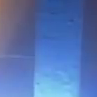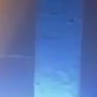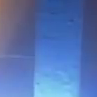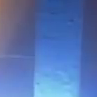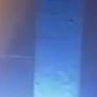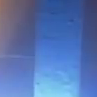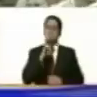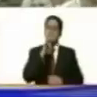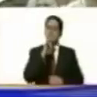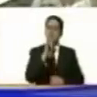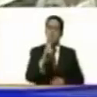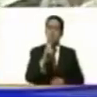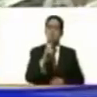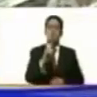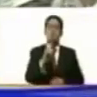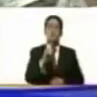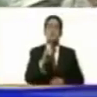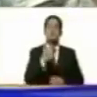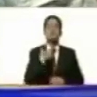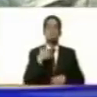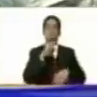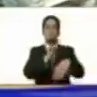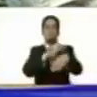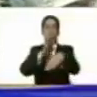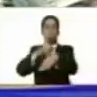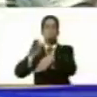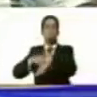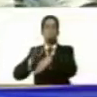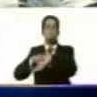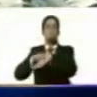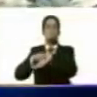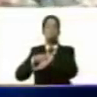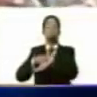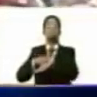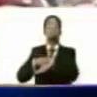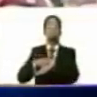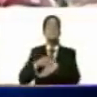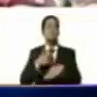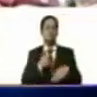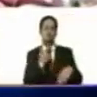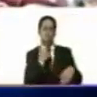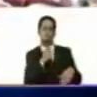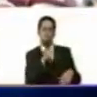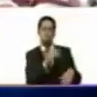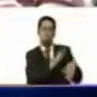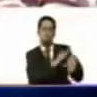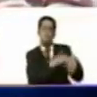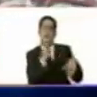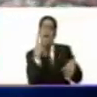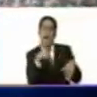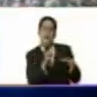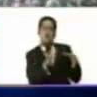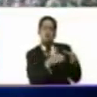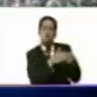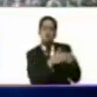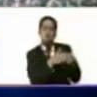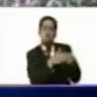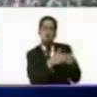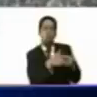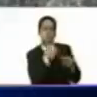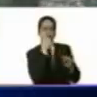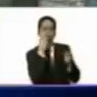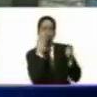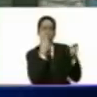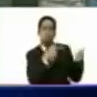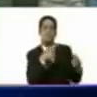militares. Alerta. Hay un grupo de mercenarios financiados y entrenados por